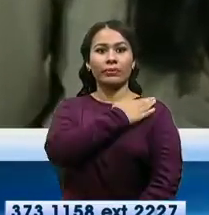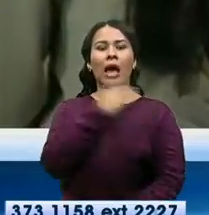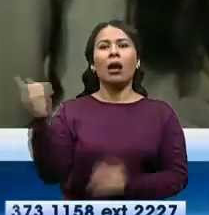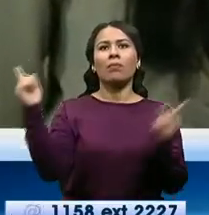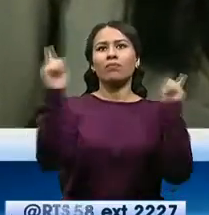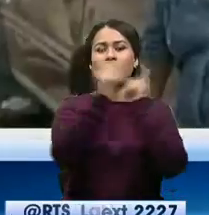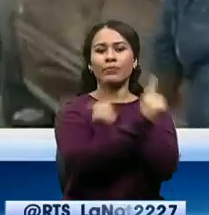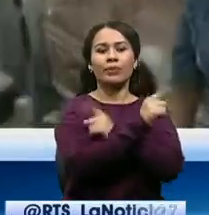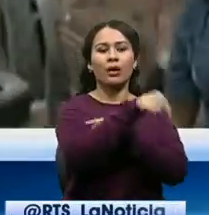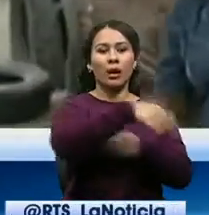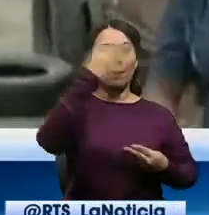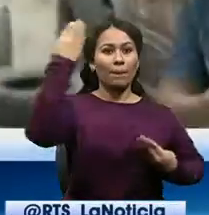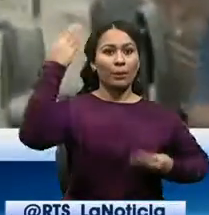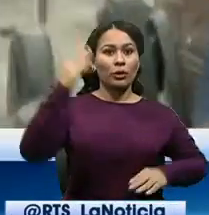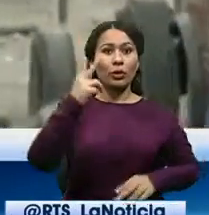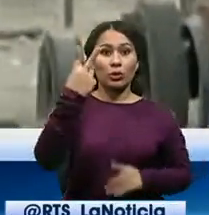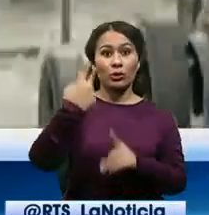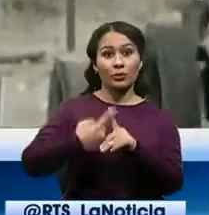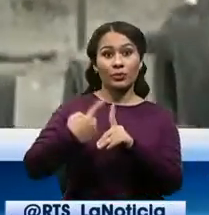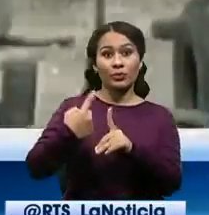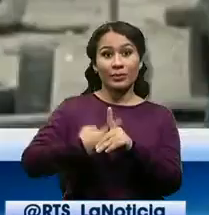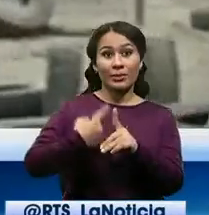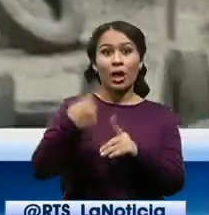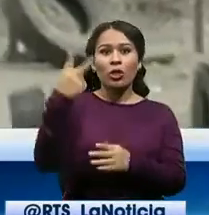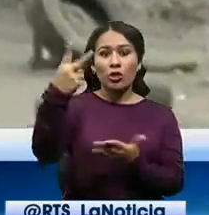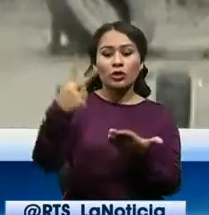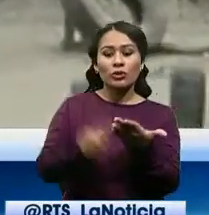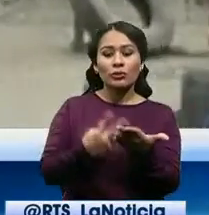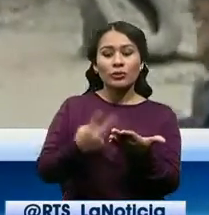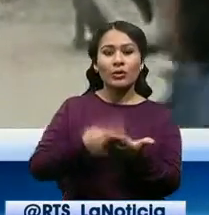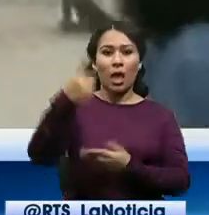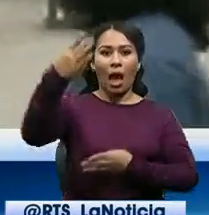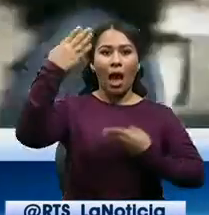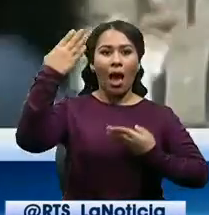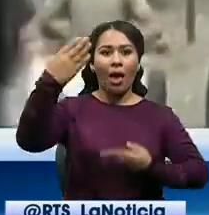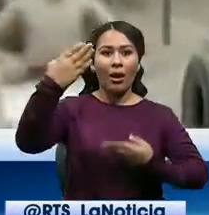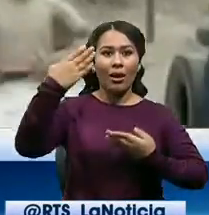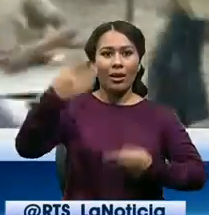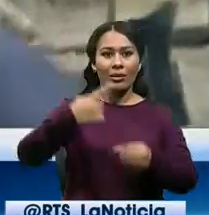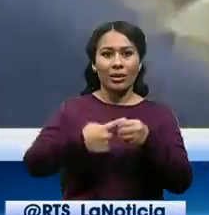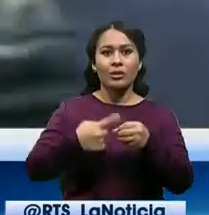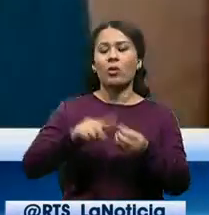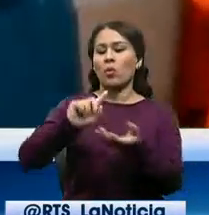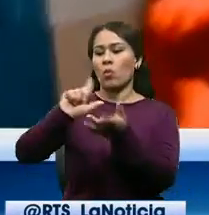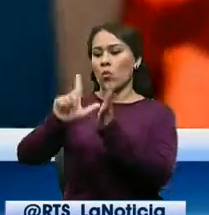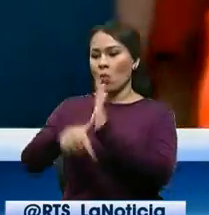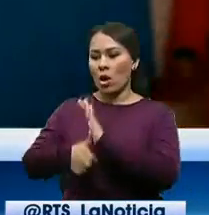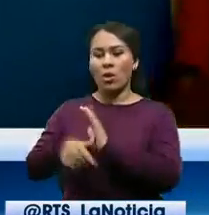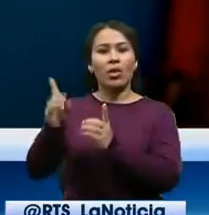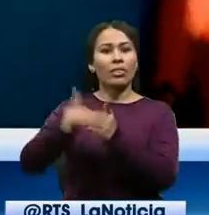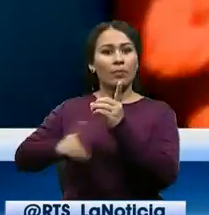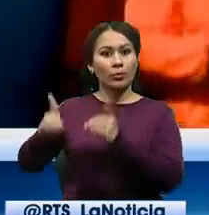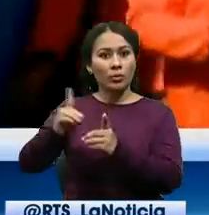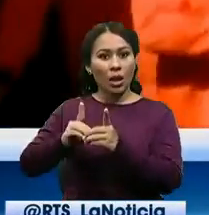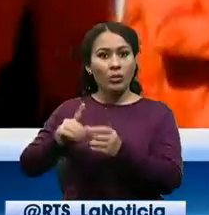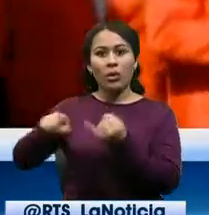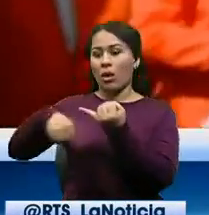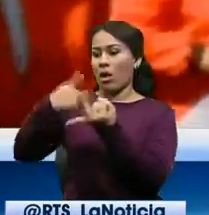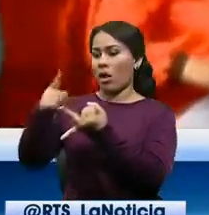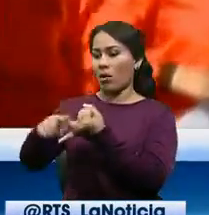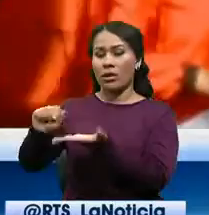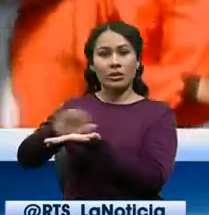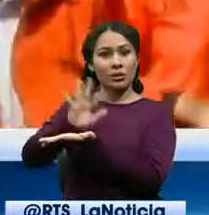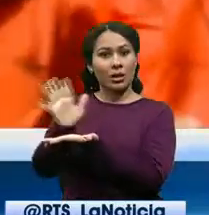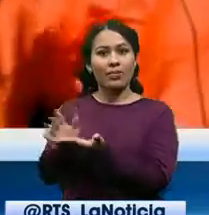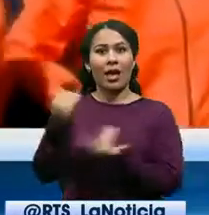política. Dos veces alcalde de Quito, diputado nacional y asambleísta por Pichincha. Hoy ha decidido regresar como candidato